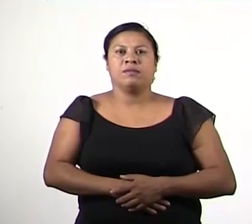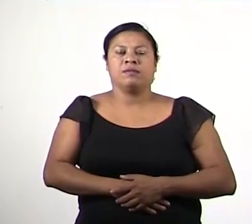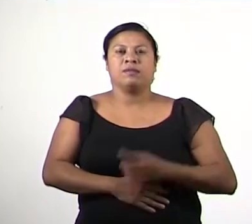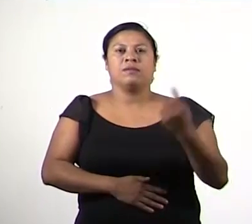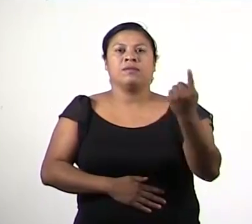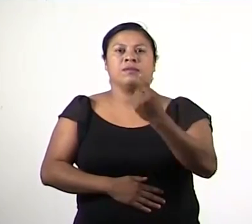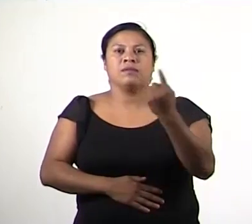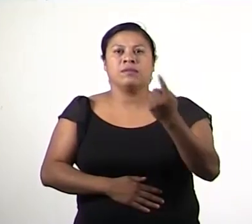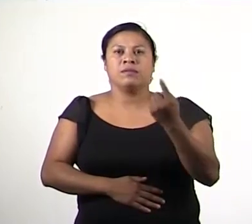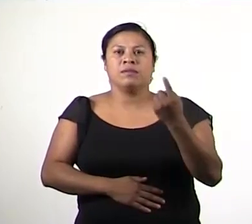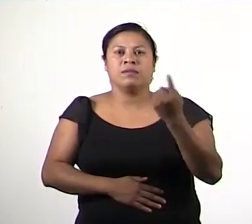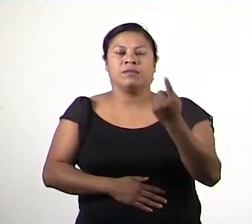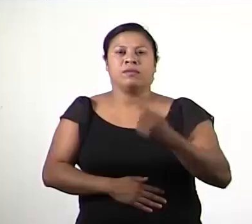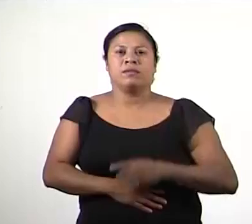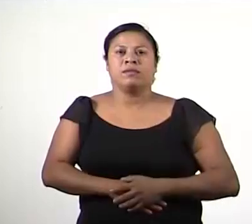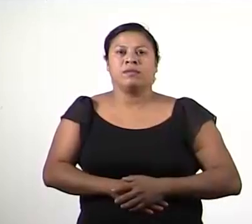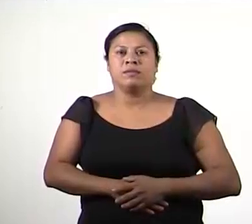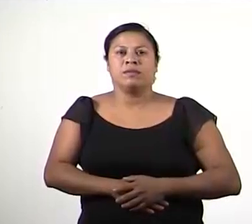¿Qué